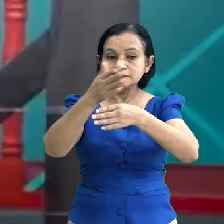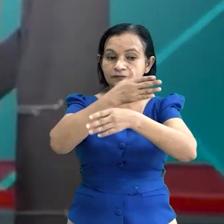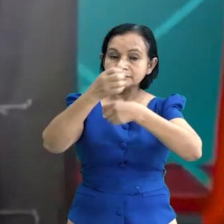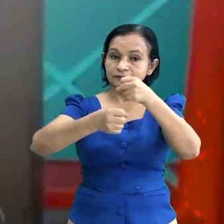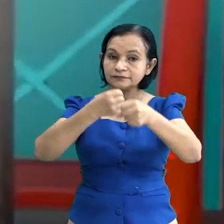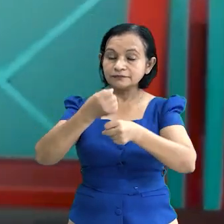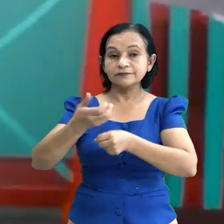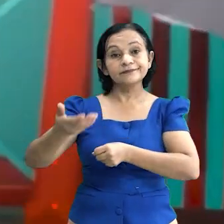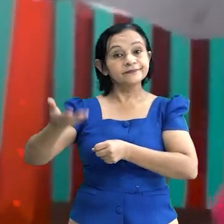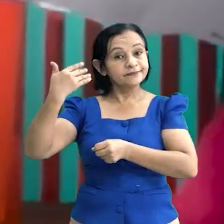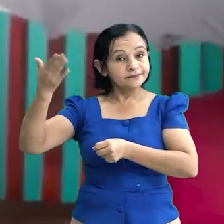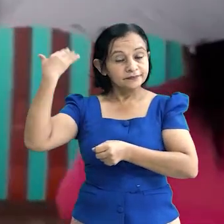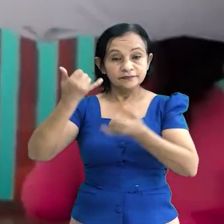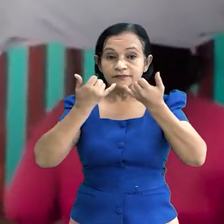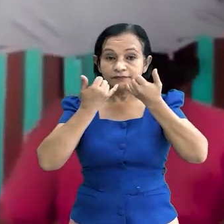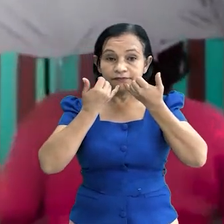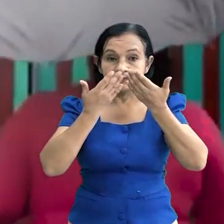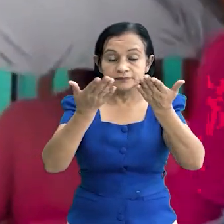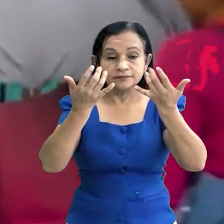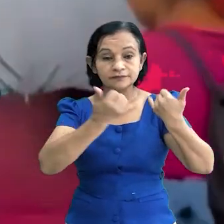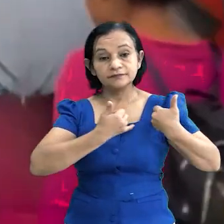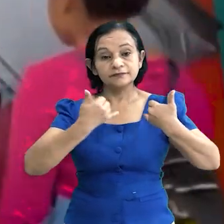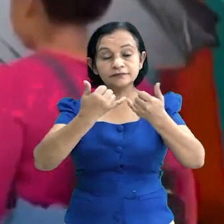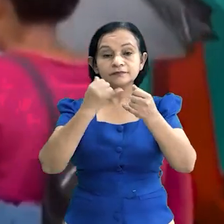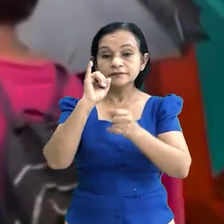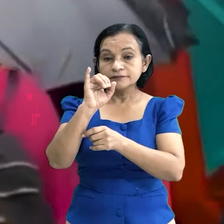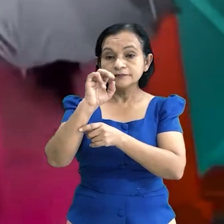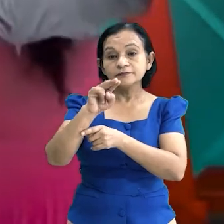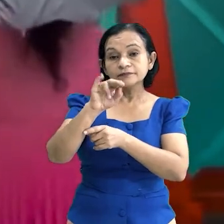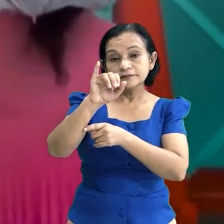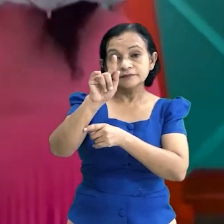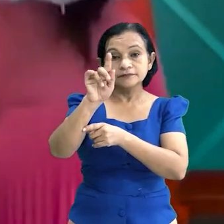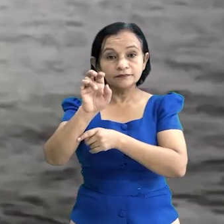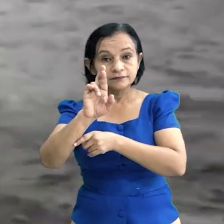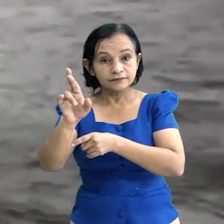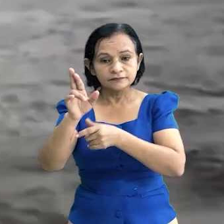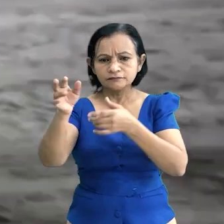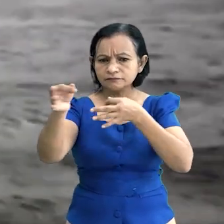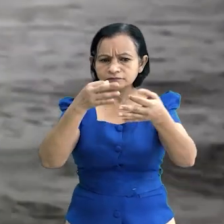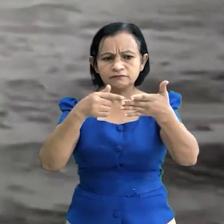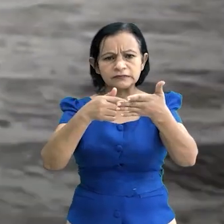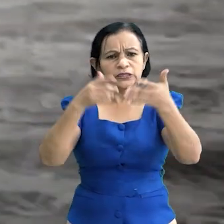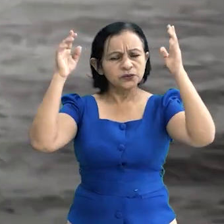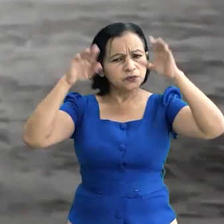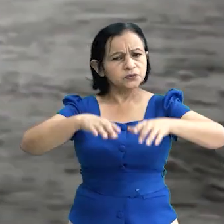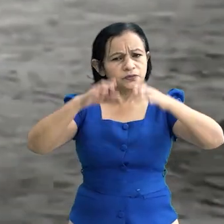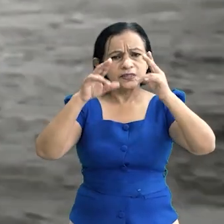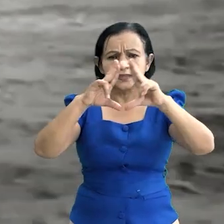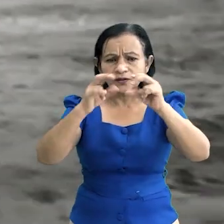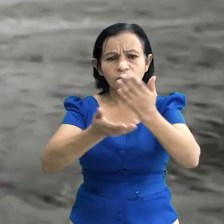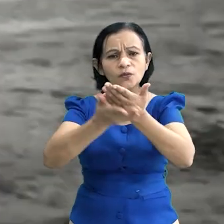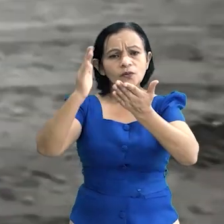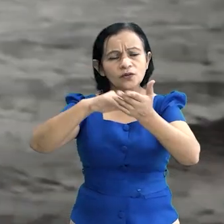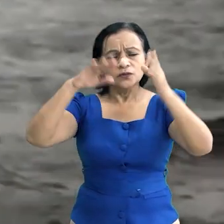anteriores. En base a los informes del Instituto Nicaragüense de Estudios Territoriales, INETER, las constantes lluvias sobre el territorio